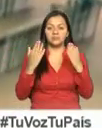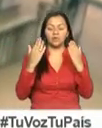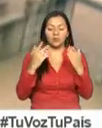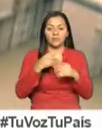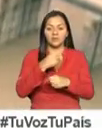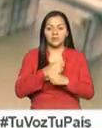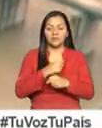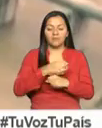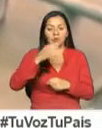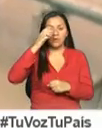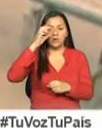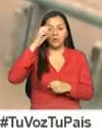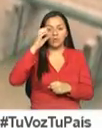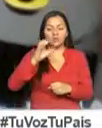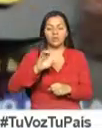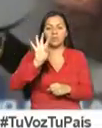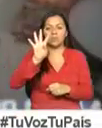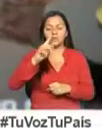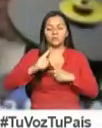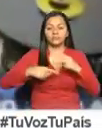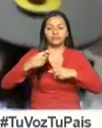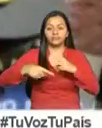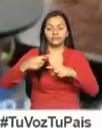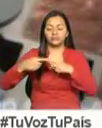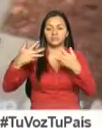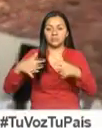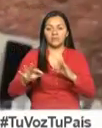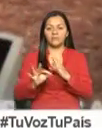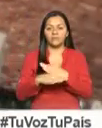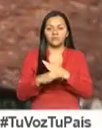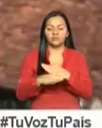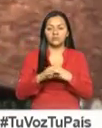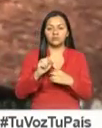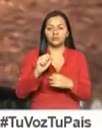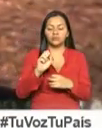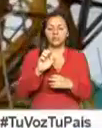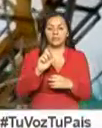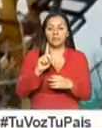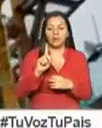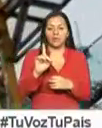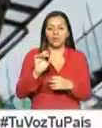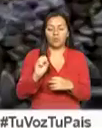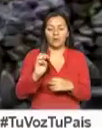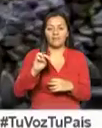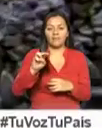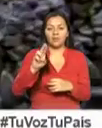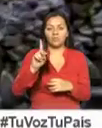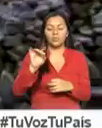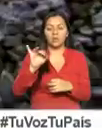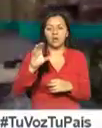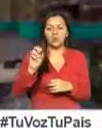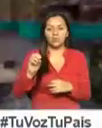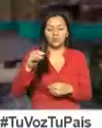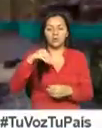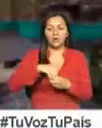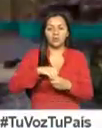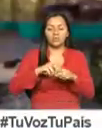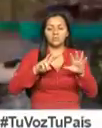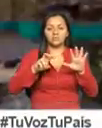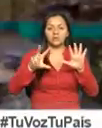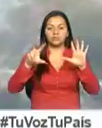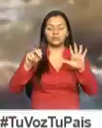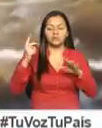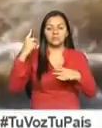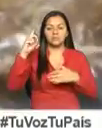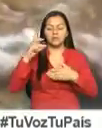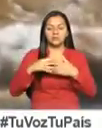Coca-Codo Sinclair, con sus 4 turbinas en funcionamiento, Sopladora y Manduriacu, representan un ahorro de 750